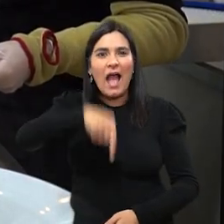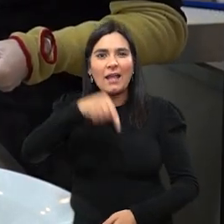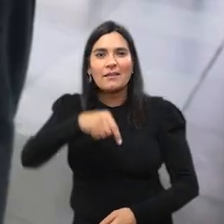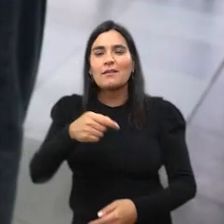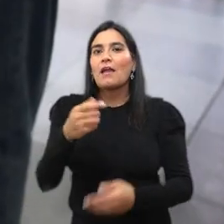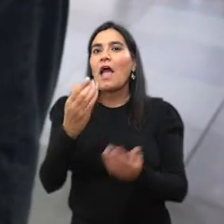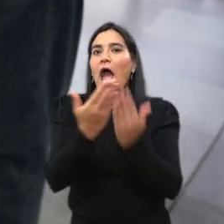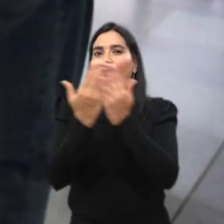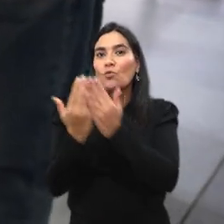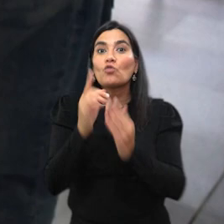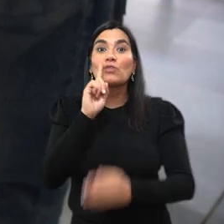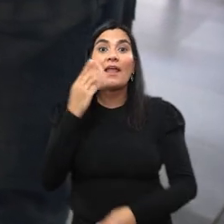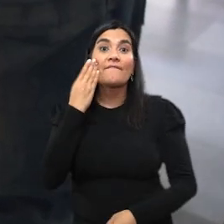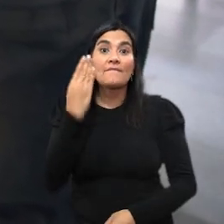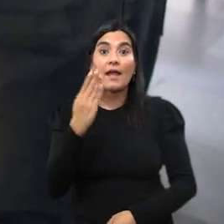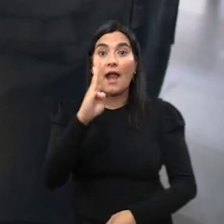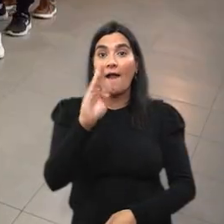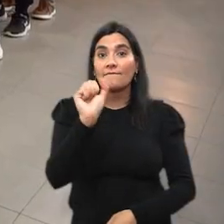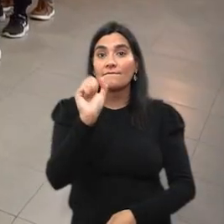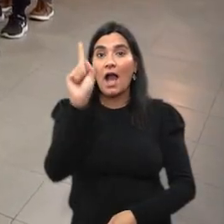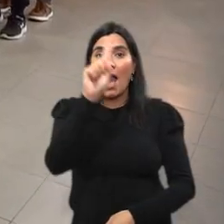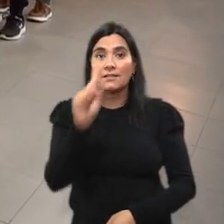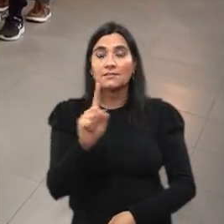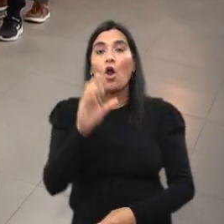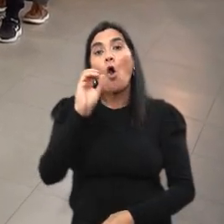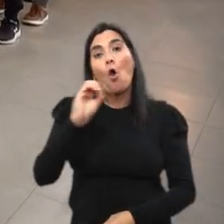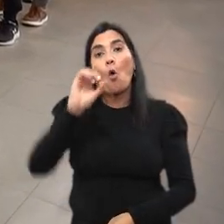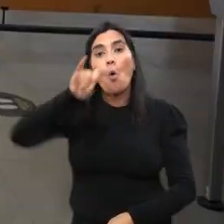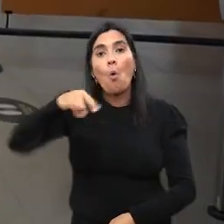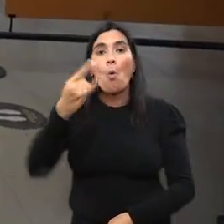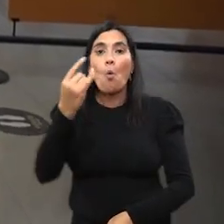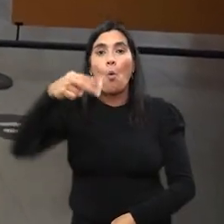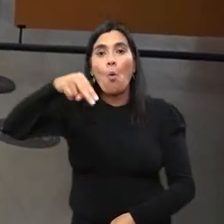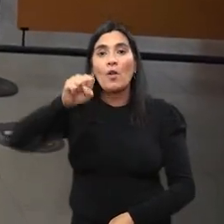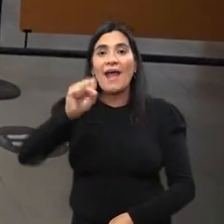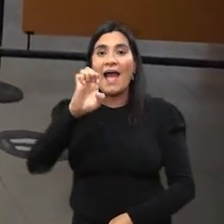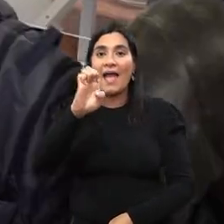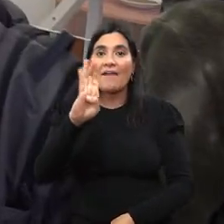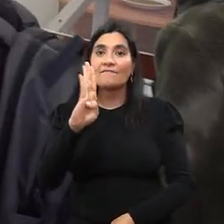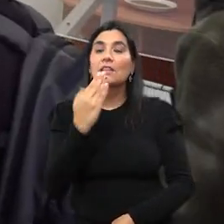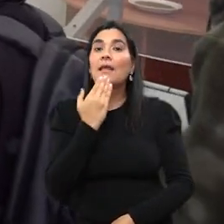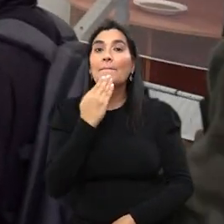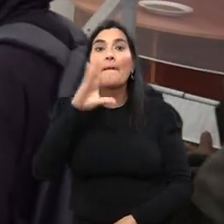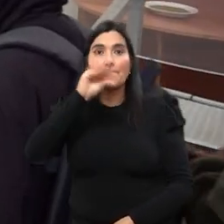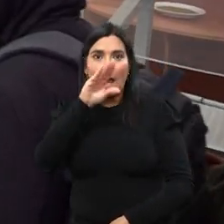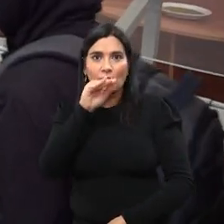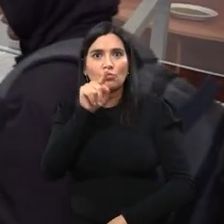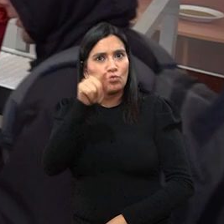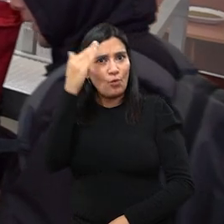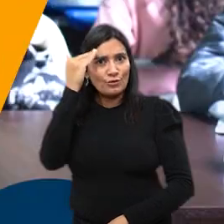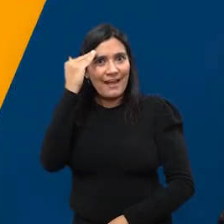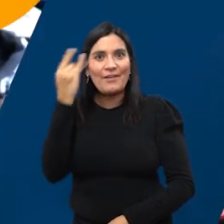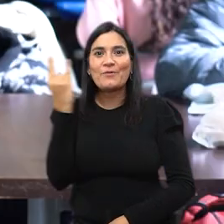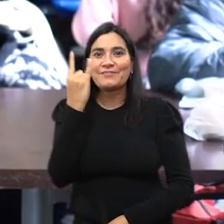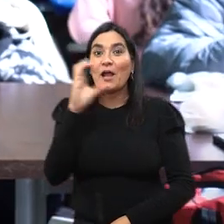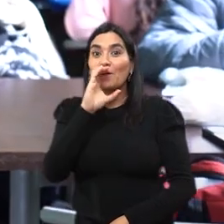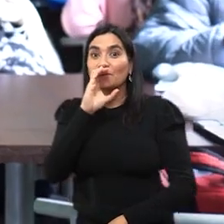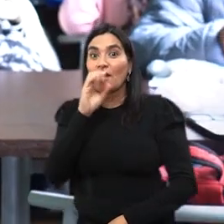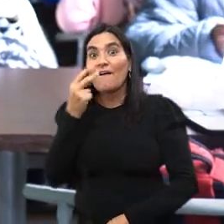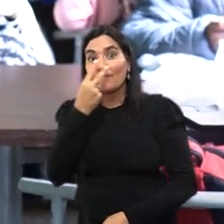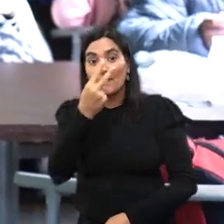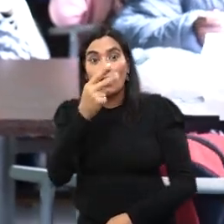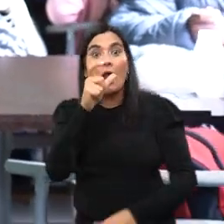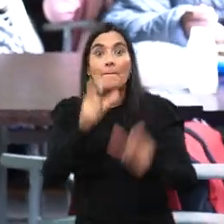casino almuerzan estudiantes que cuentan con el beneficio de la beca BAES o FUNAEB y la beca Los Patos. Por si no lo sabías, la Universidad de